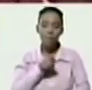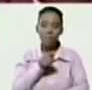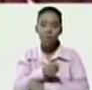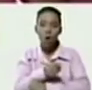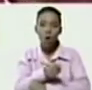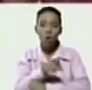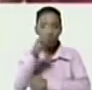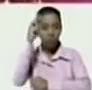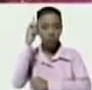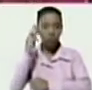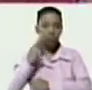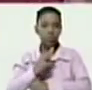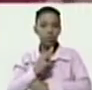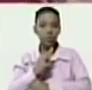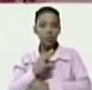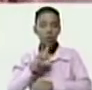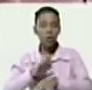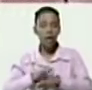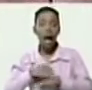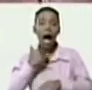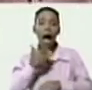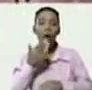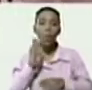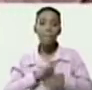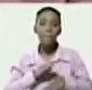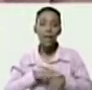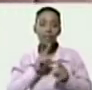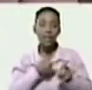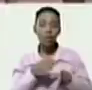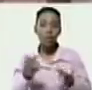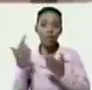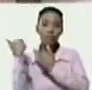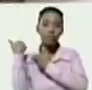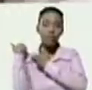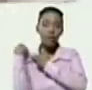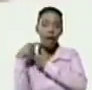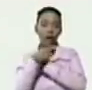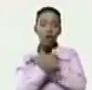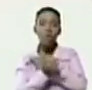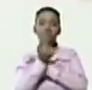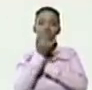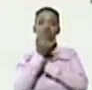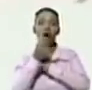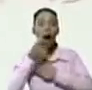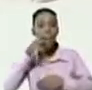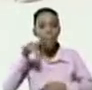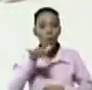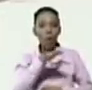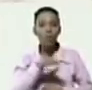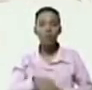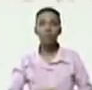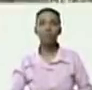moral, los que por alguna circunstancia tenemos responsabilidades, a no fallarle a nuestro pueblo.